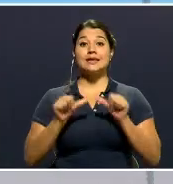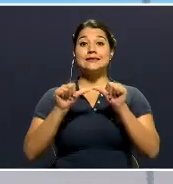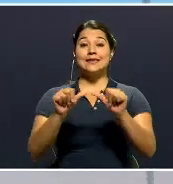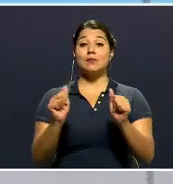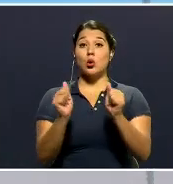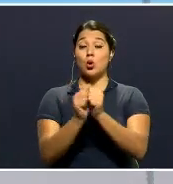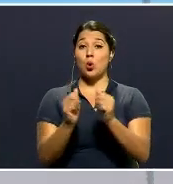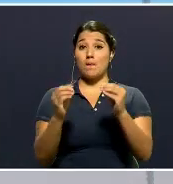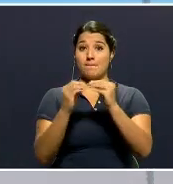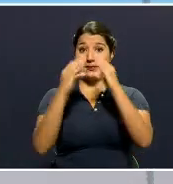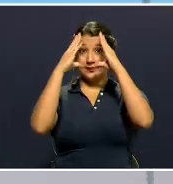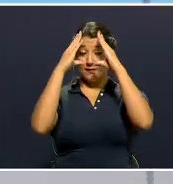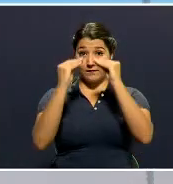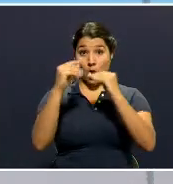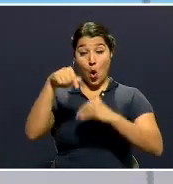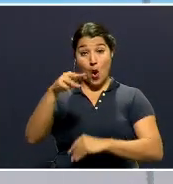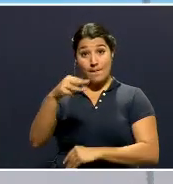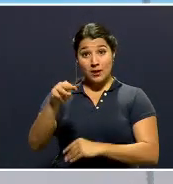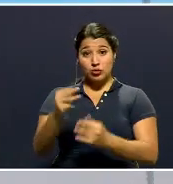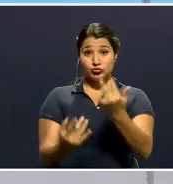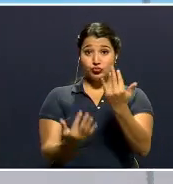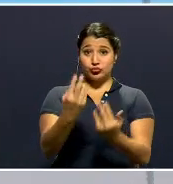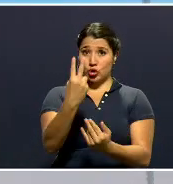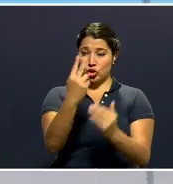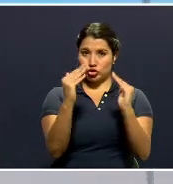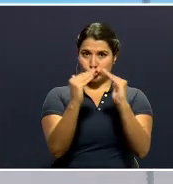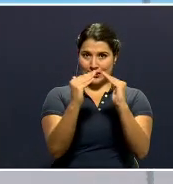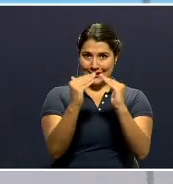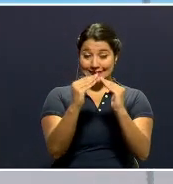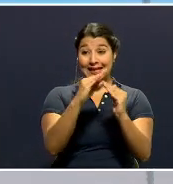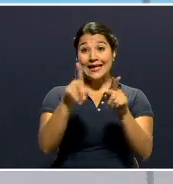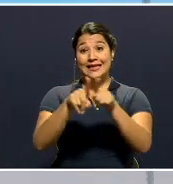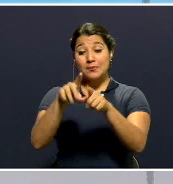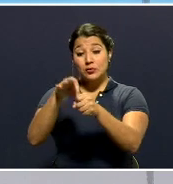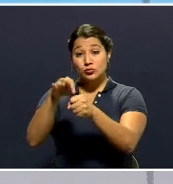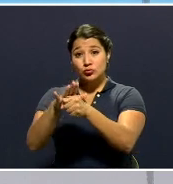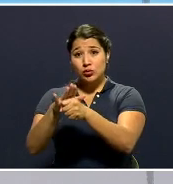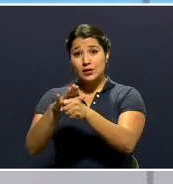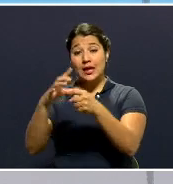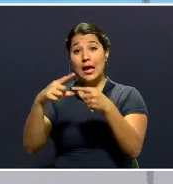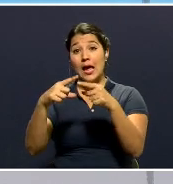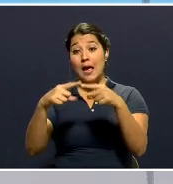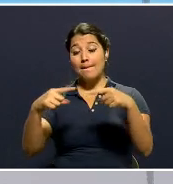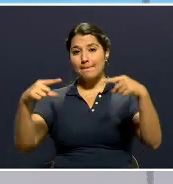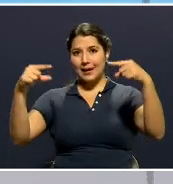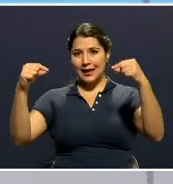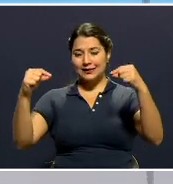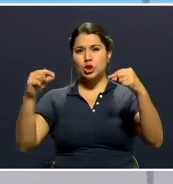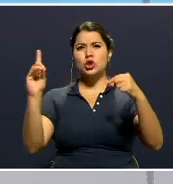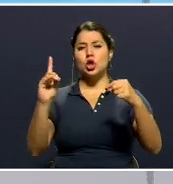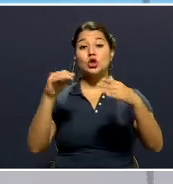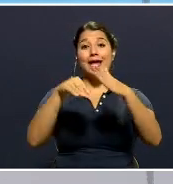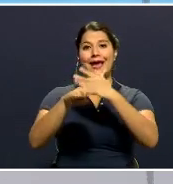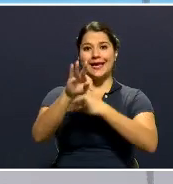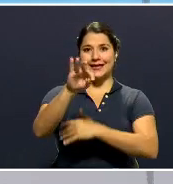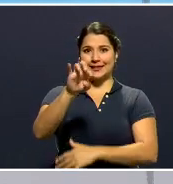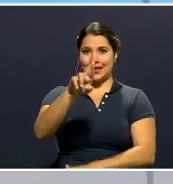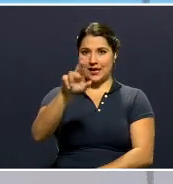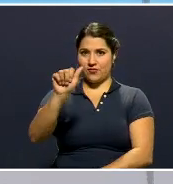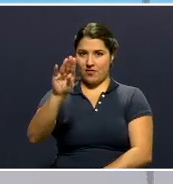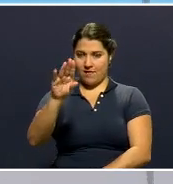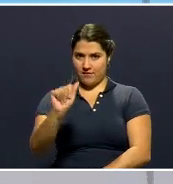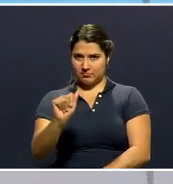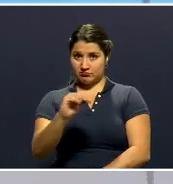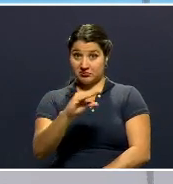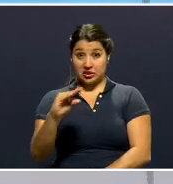Continuamos con más noticias. Este miércoles se quemaron 2 viviendas y varias plantaciones de plátano en los territorios recuperados del Térraba. Además, se desconocen